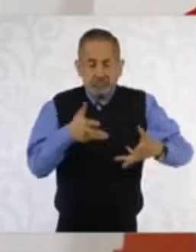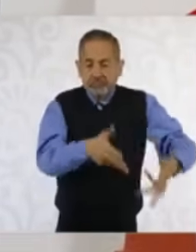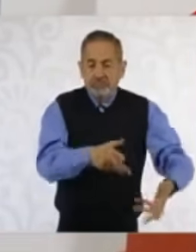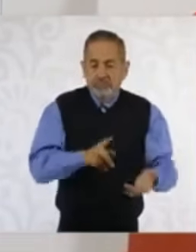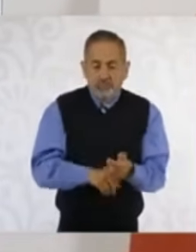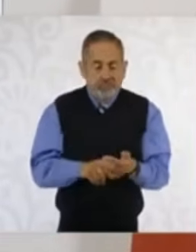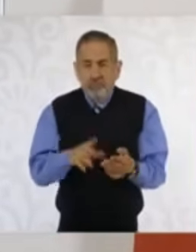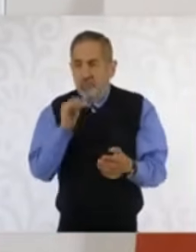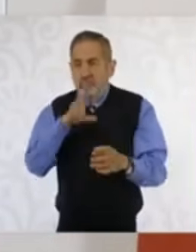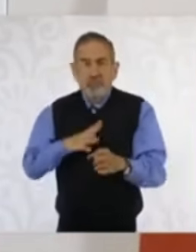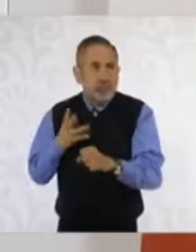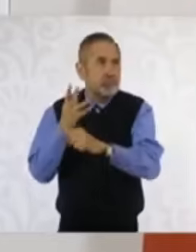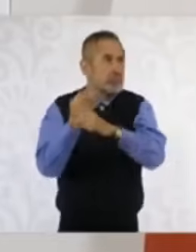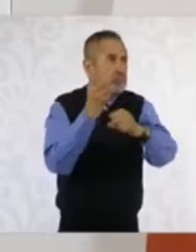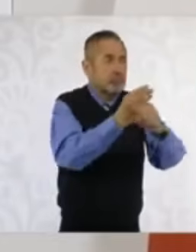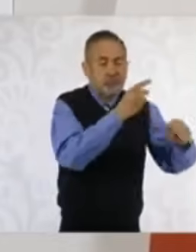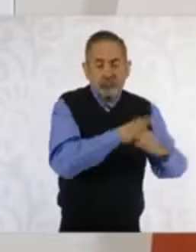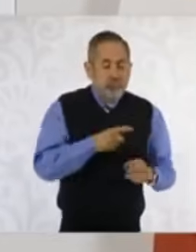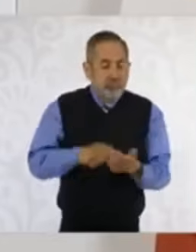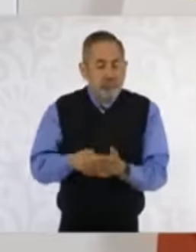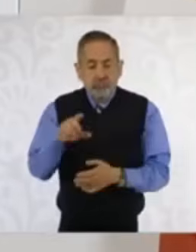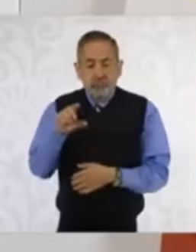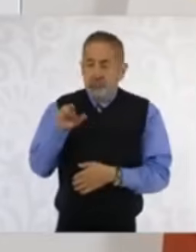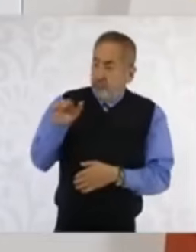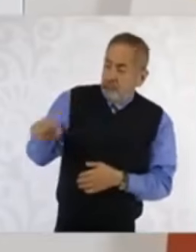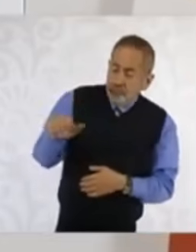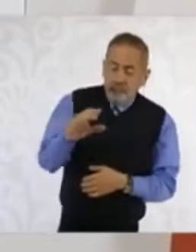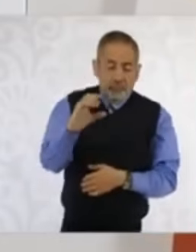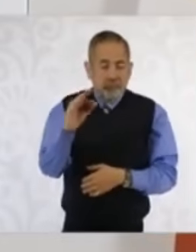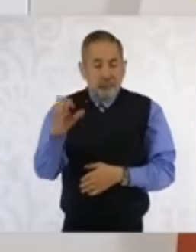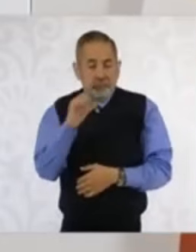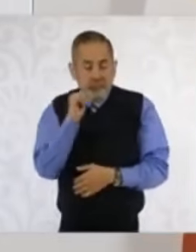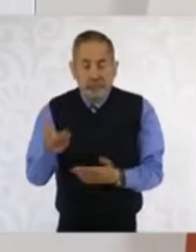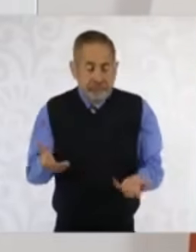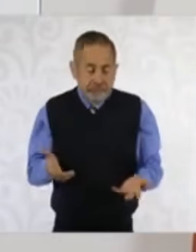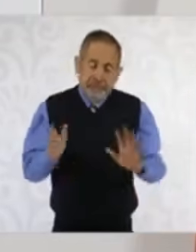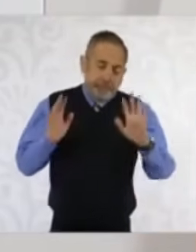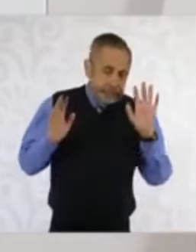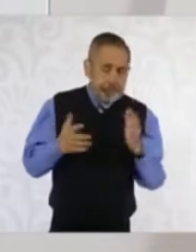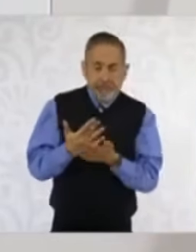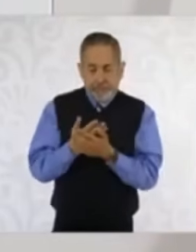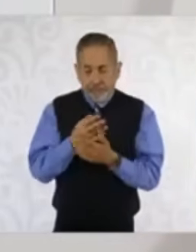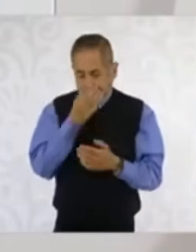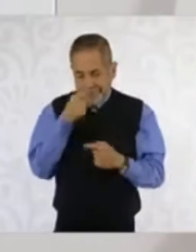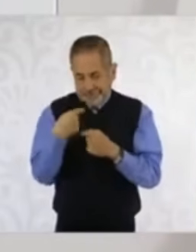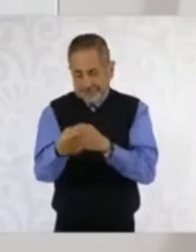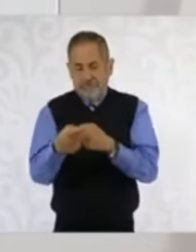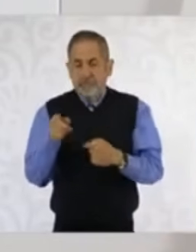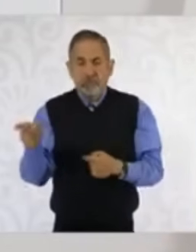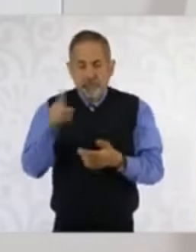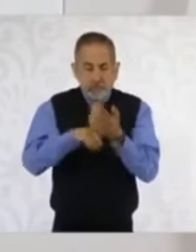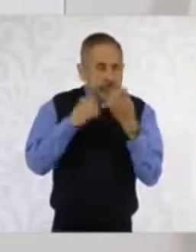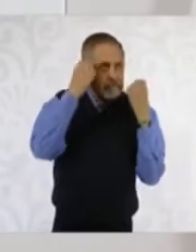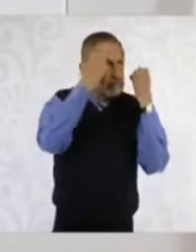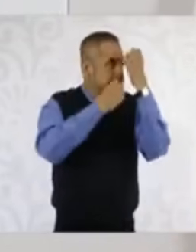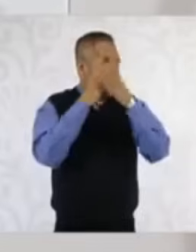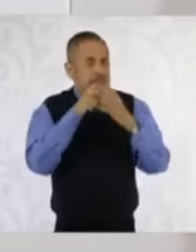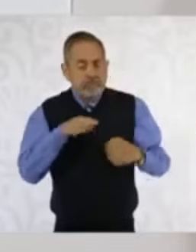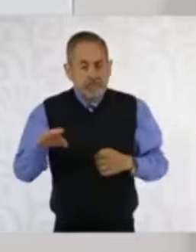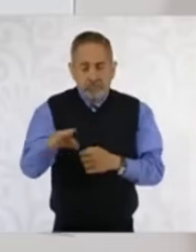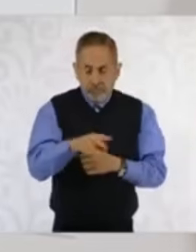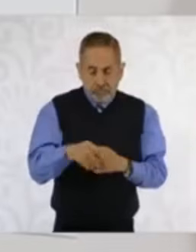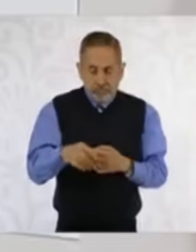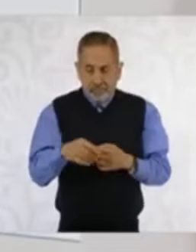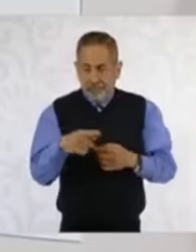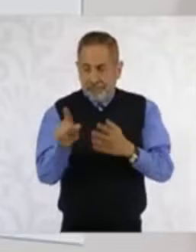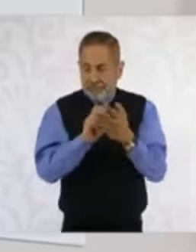tengan entre 60 y 64 años, y que el cálculo determine que obtienen una pensión chiquita, pues mínimo van a tener garantizados estos 6.700